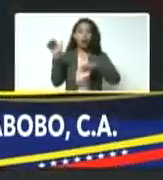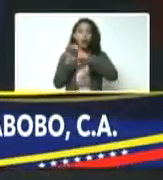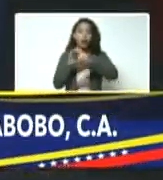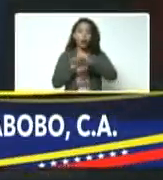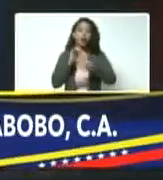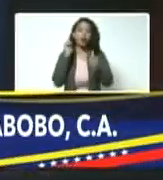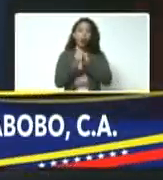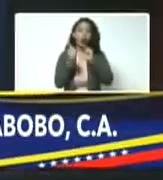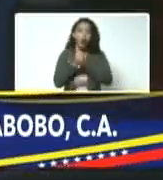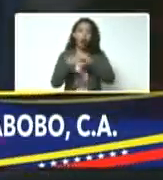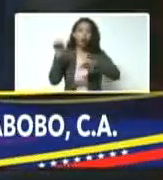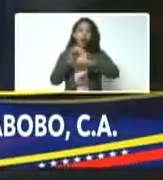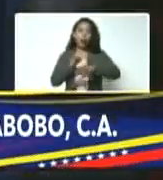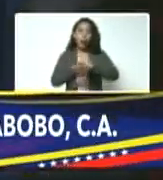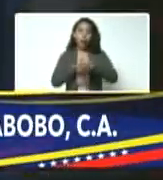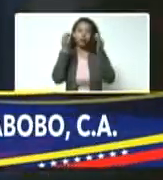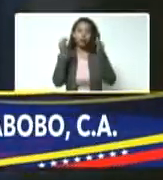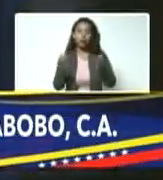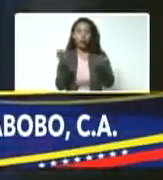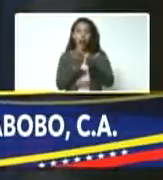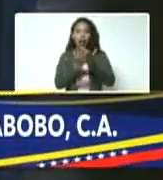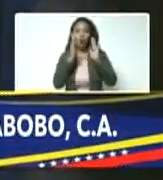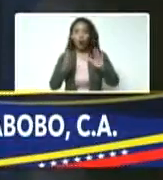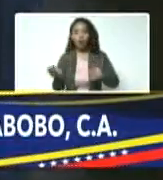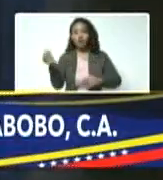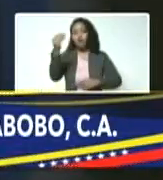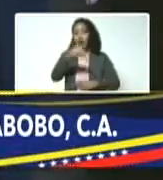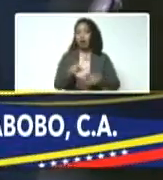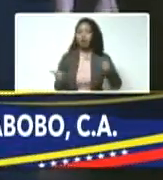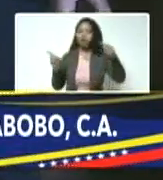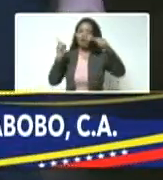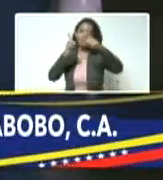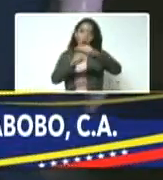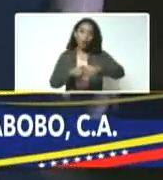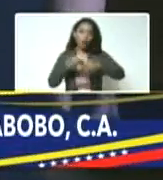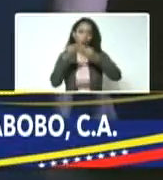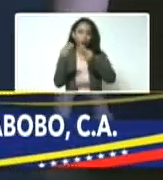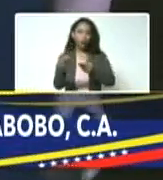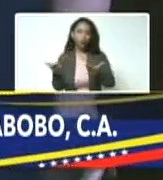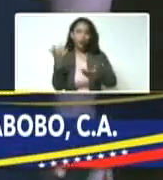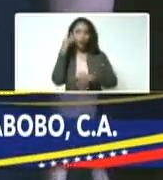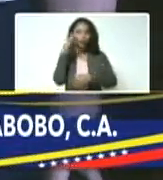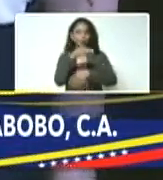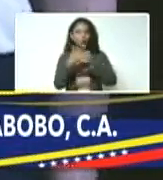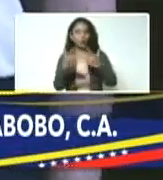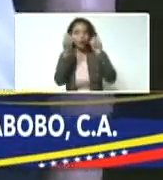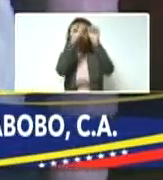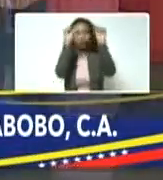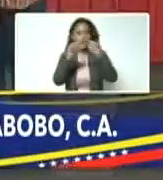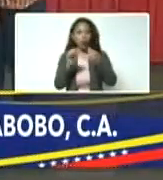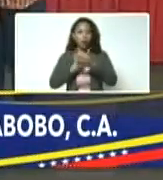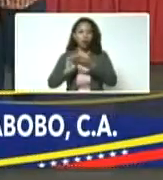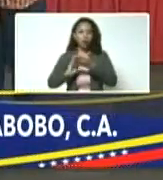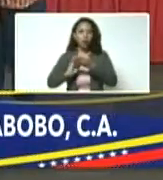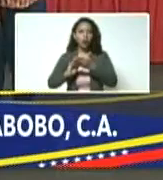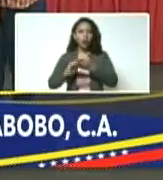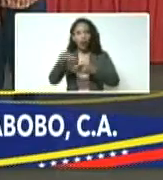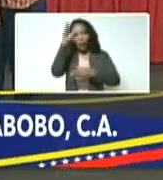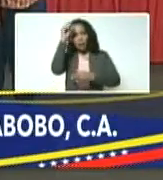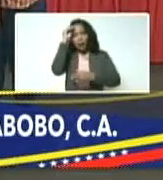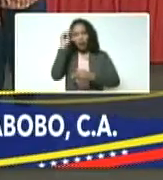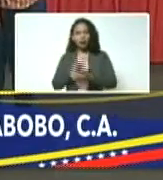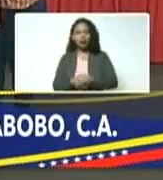deportivos, los zapatos regulares, escolares, pero además se ha sumado una dotación que tiene que ver con el sistema de recursos para el aprendizaje,